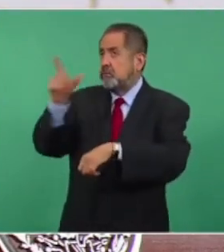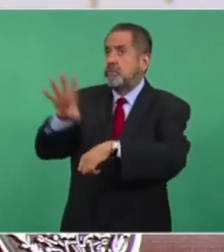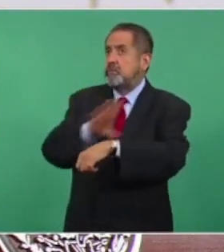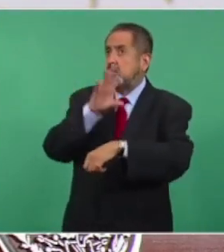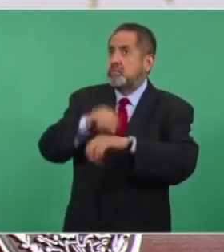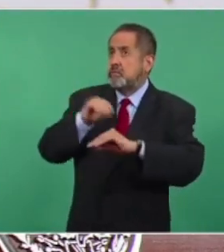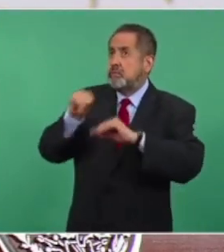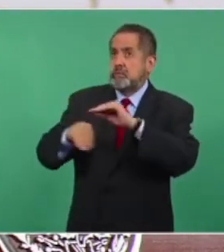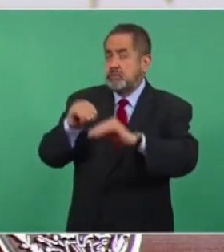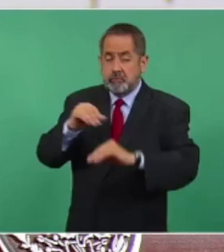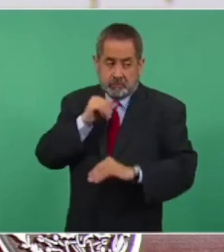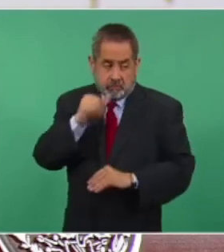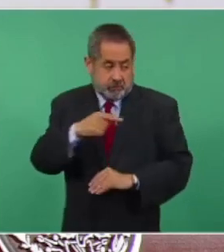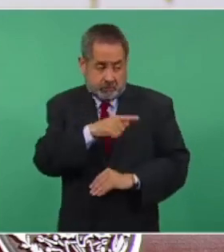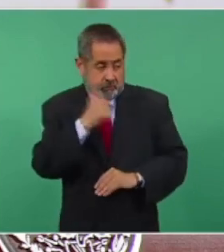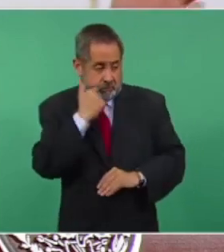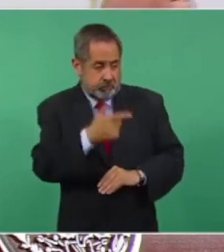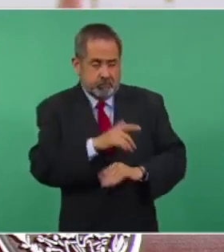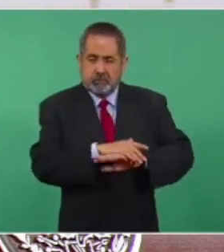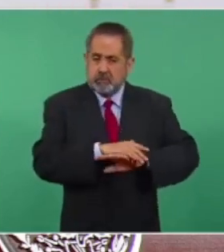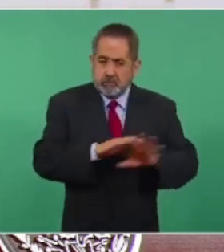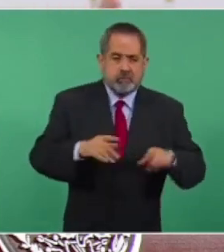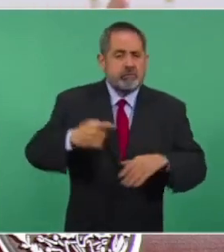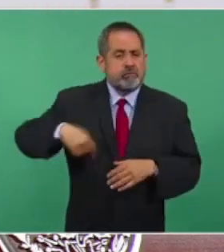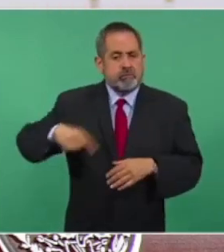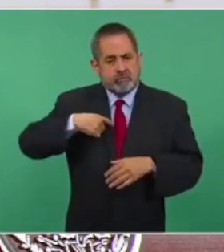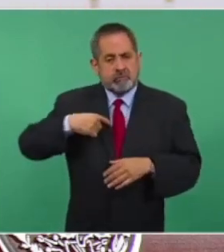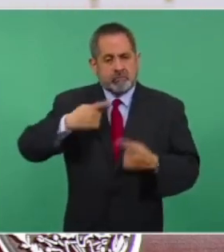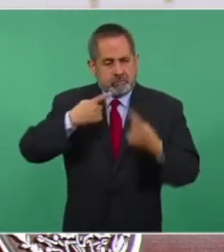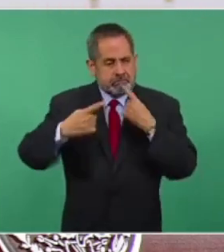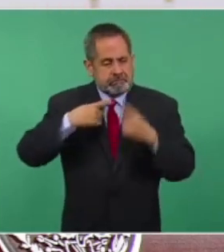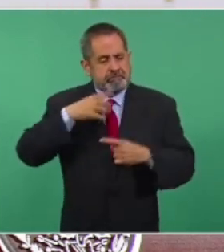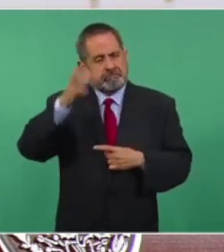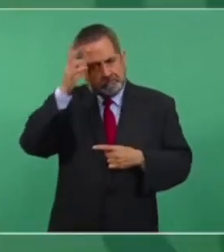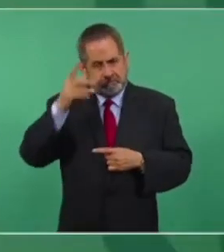electrificar, vamos a ponernos de acuerdo